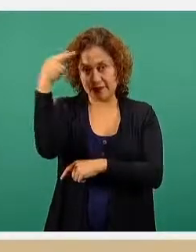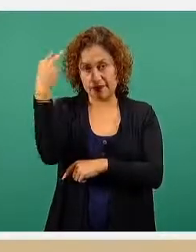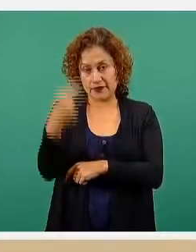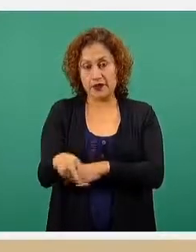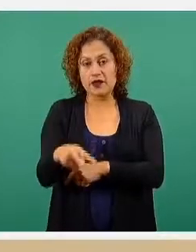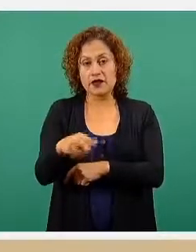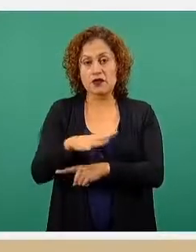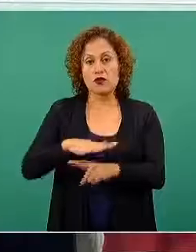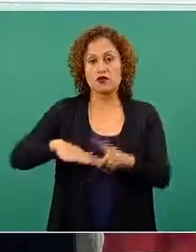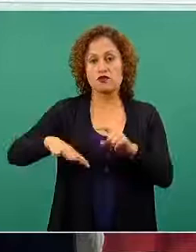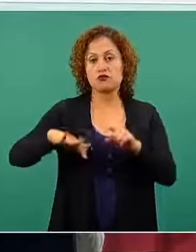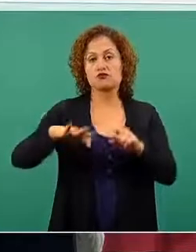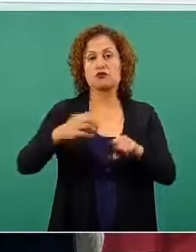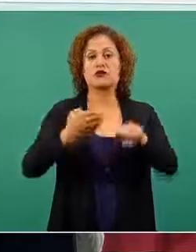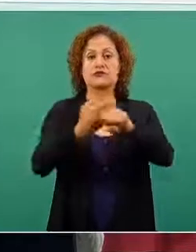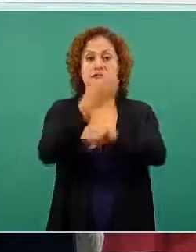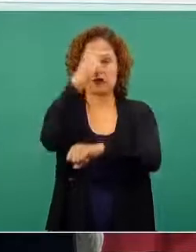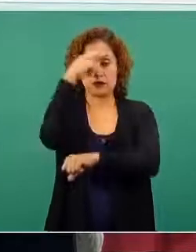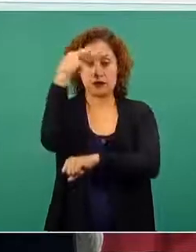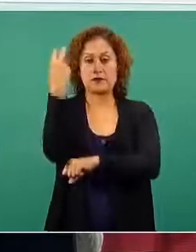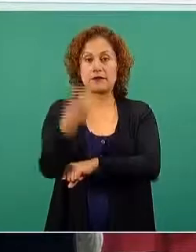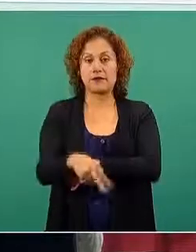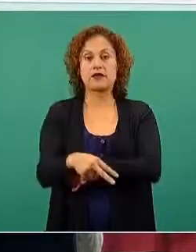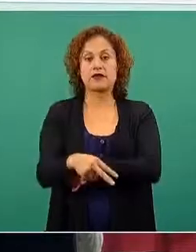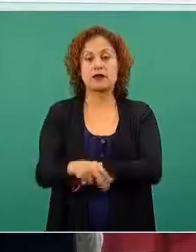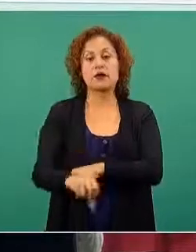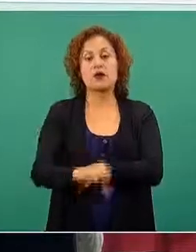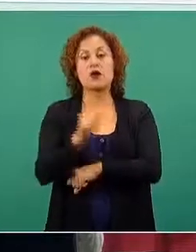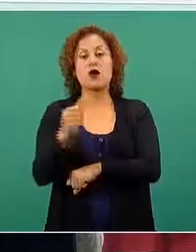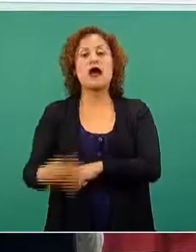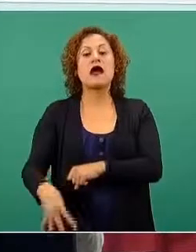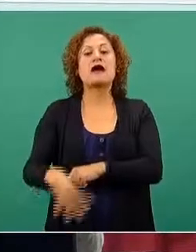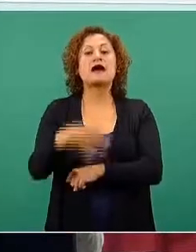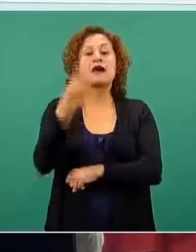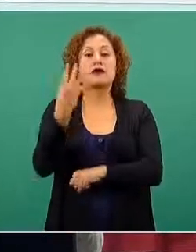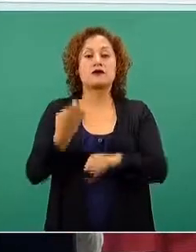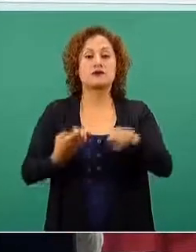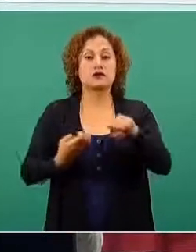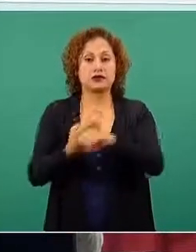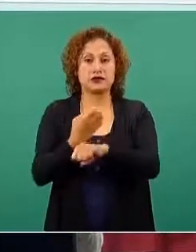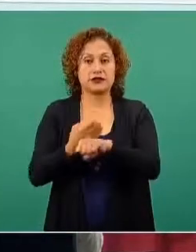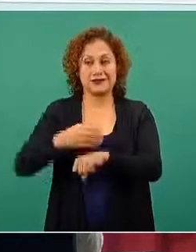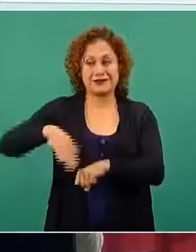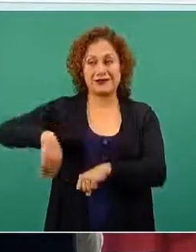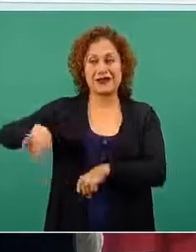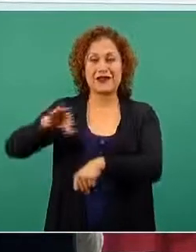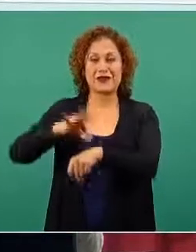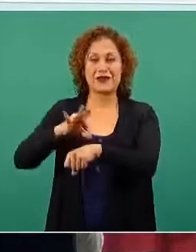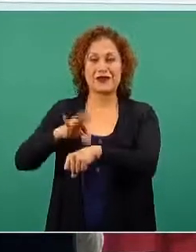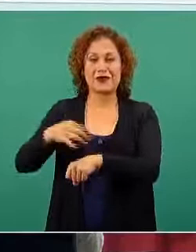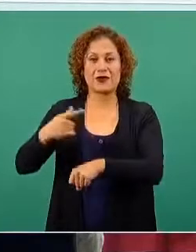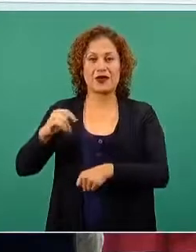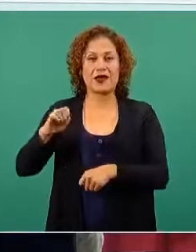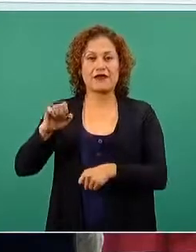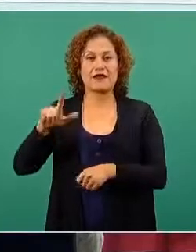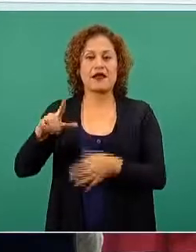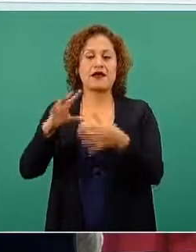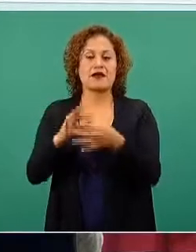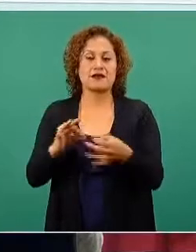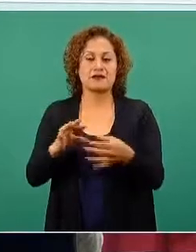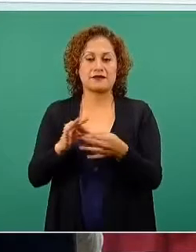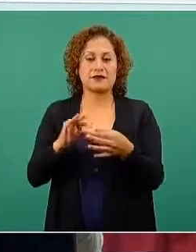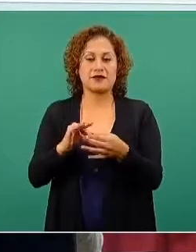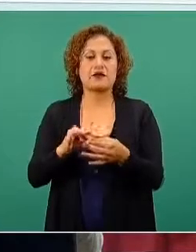y todo el Estado de México. Tenemos 14 entidades federativas, como lo comentó el doctor López-Gatell, incluyendo al hermoso y